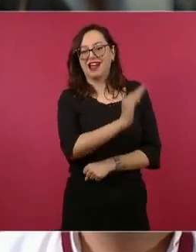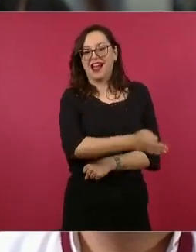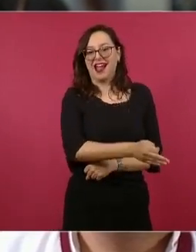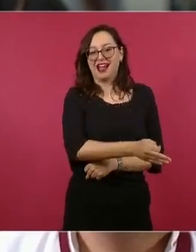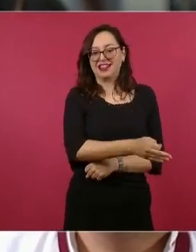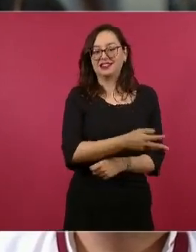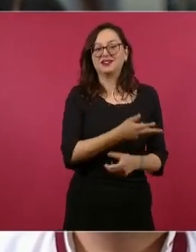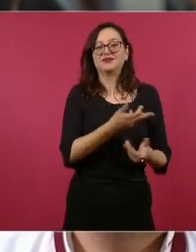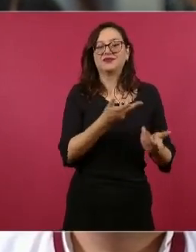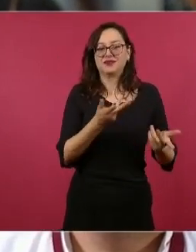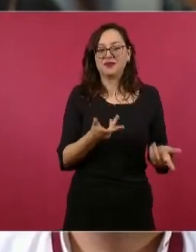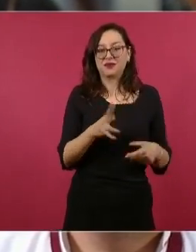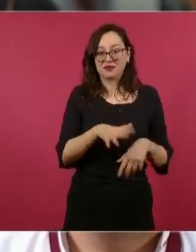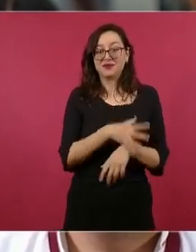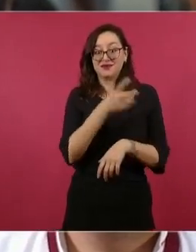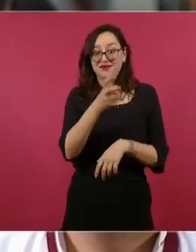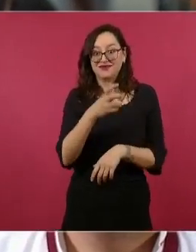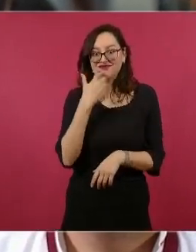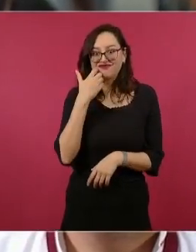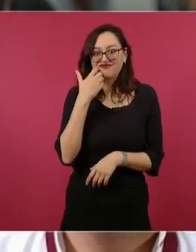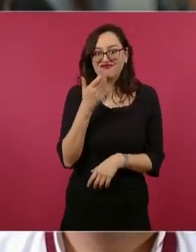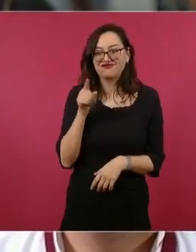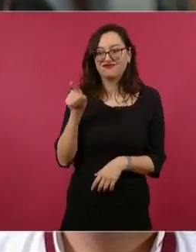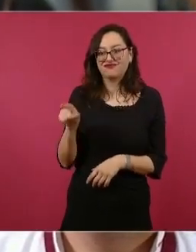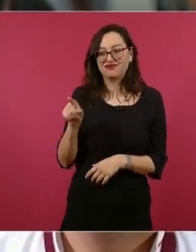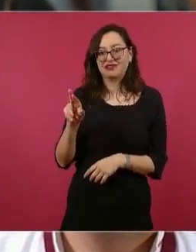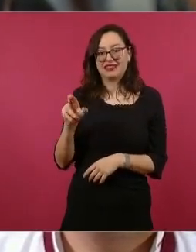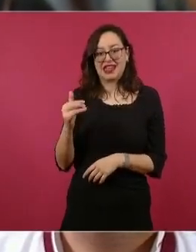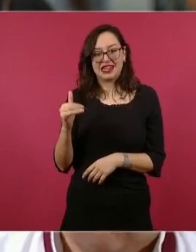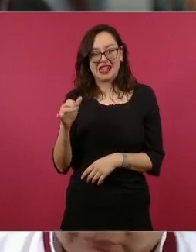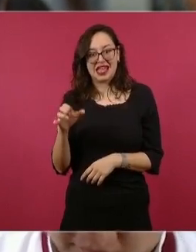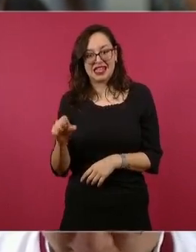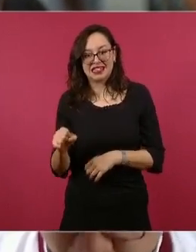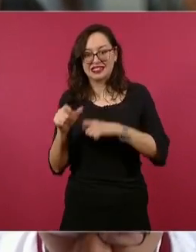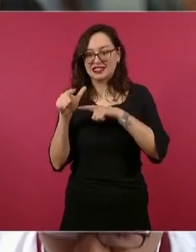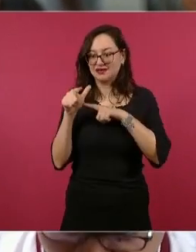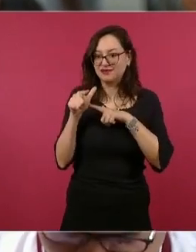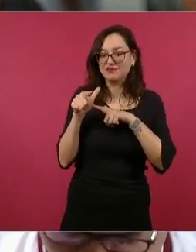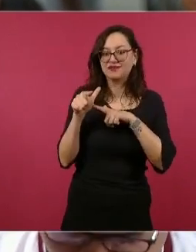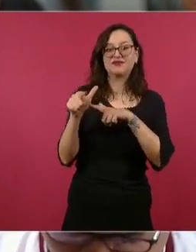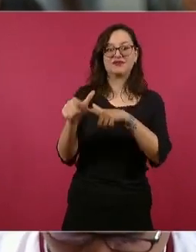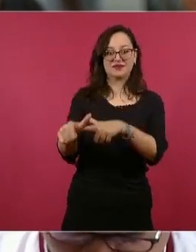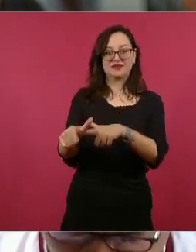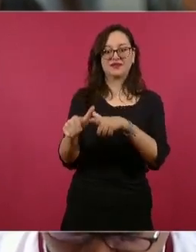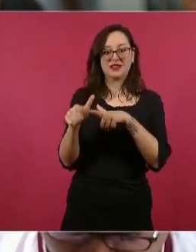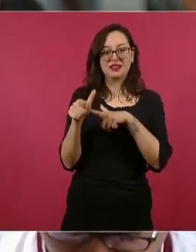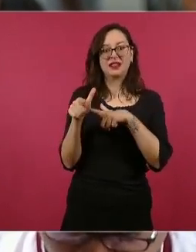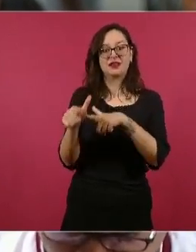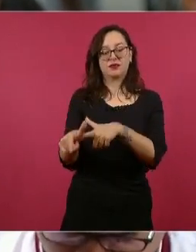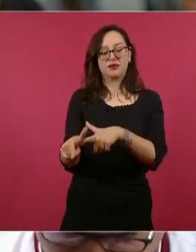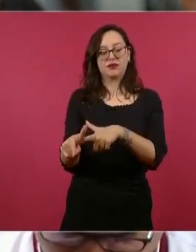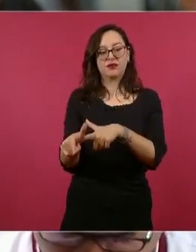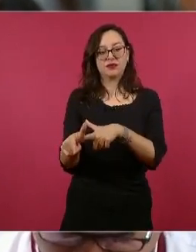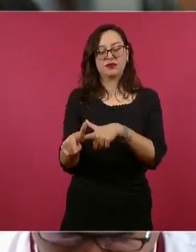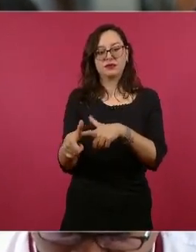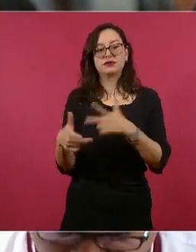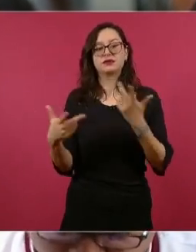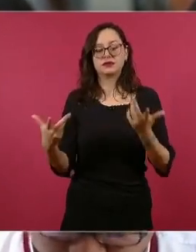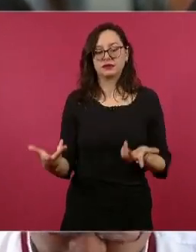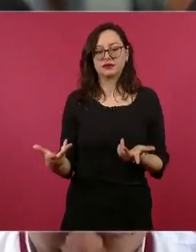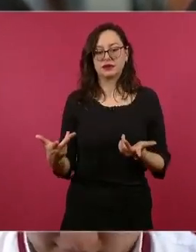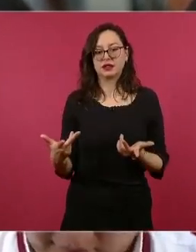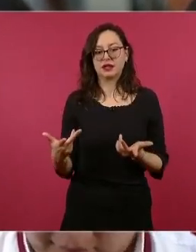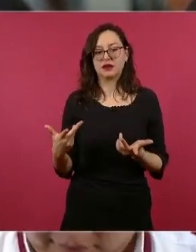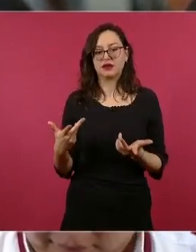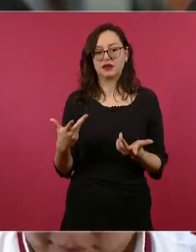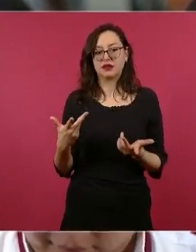esta academia pero sobre todo a esta sociedad civil a la que eligieron en ese acuerdo integral por la nacional por